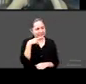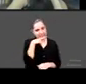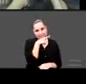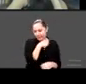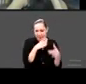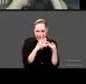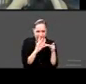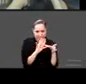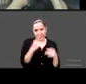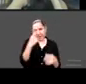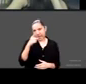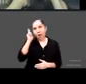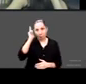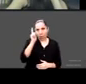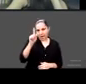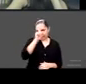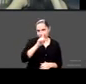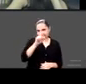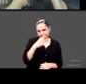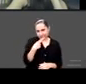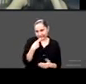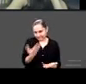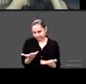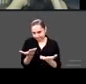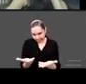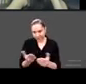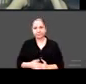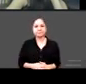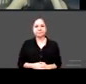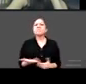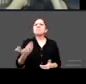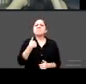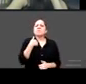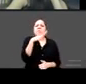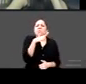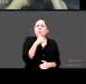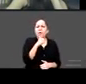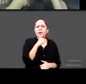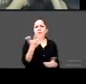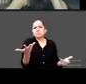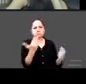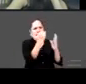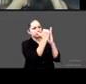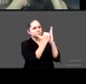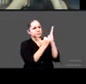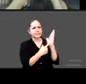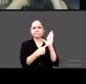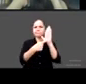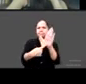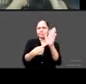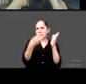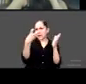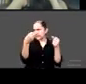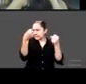porque es lo que vamos a poder dejar. No podemos dar una receta, sino algunas coordenadas acerca del cómo